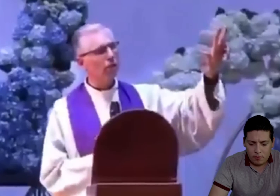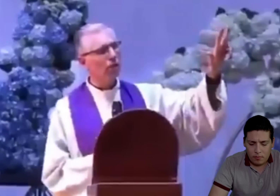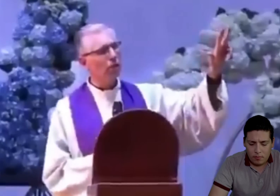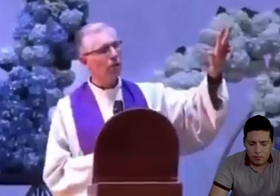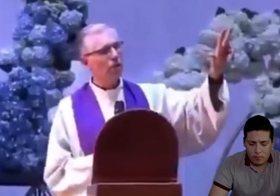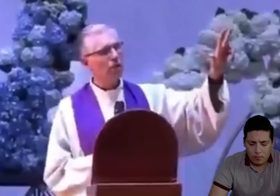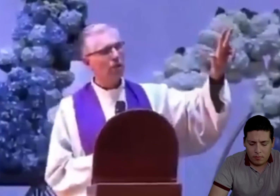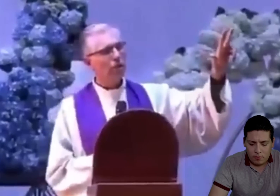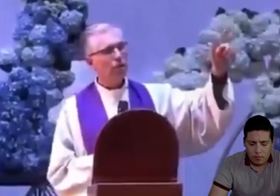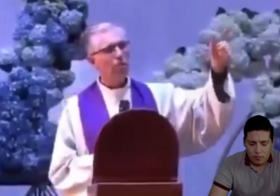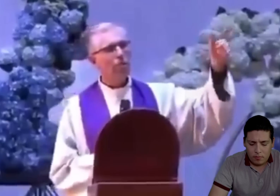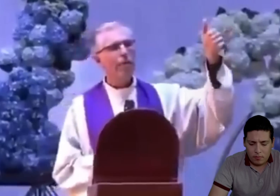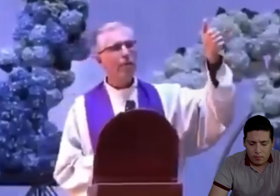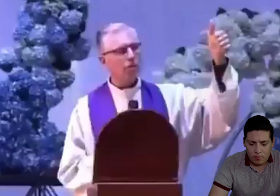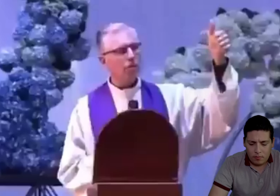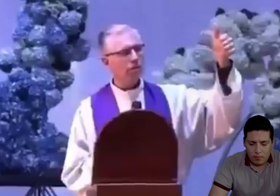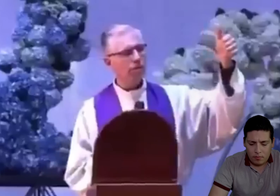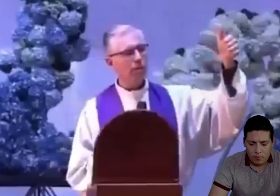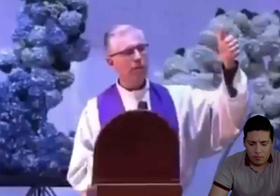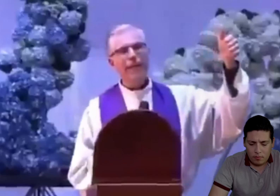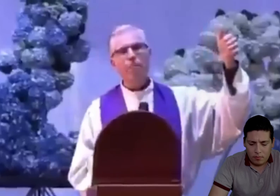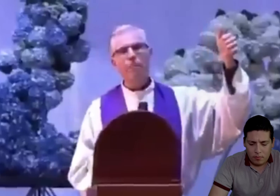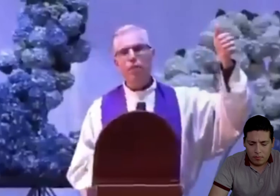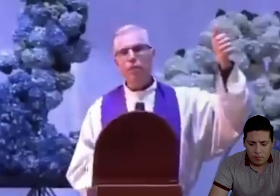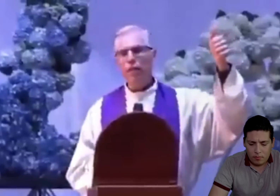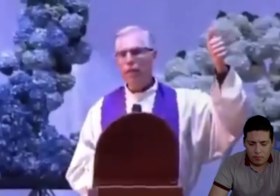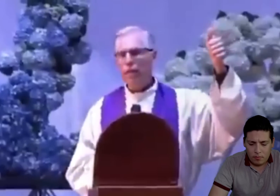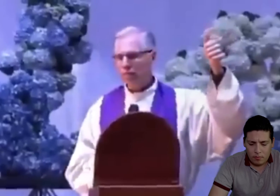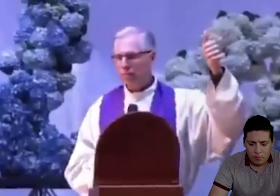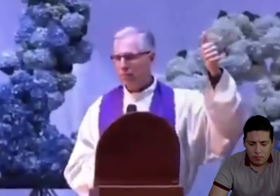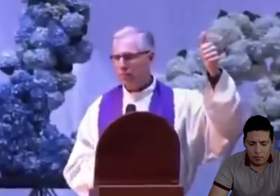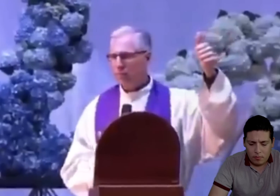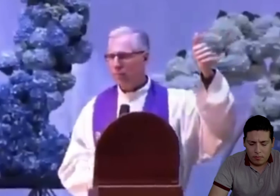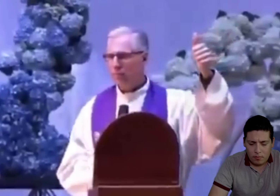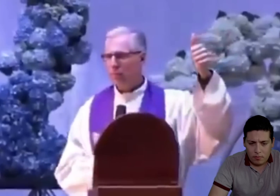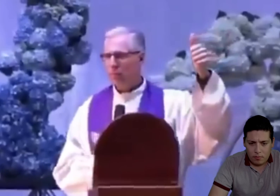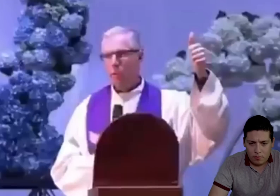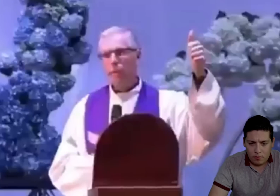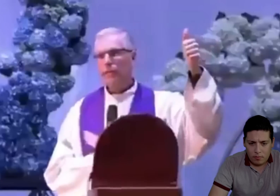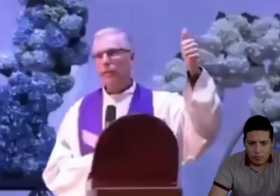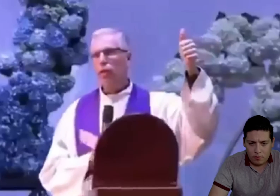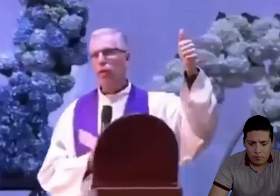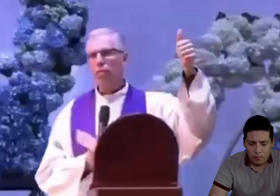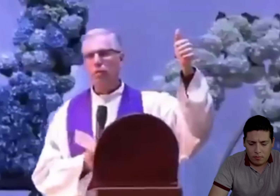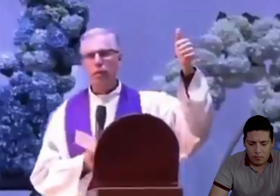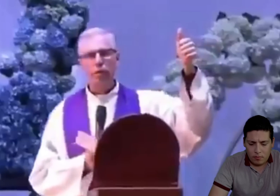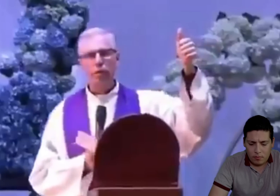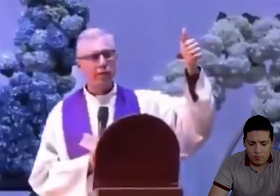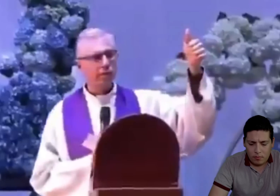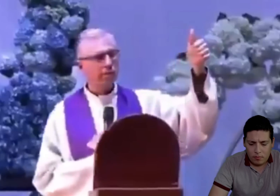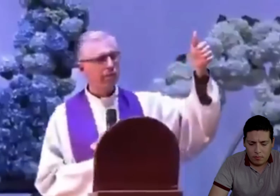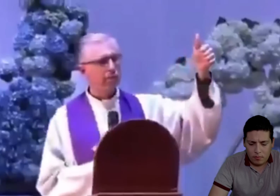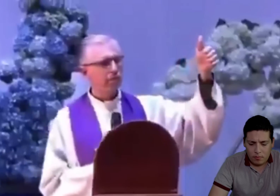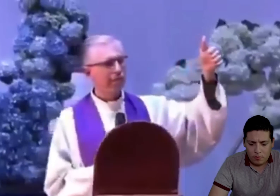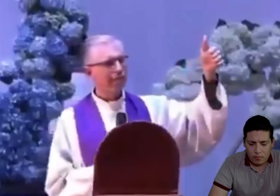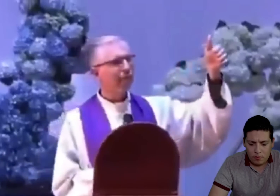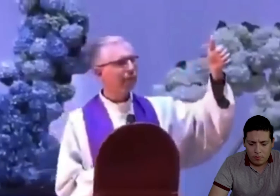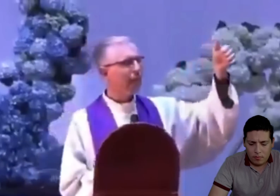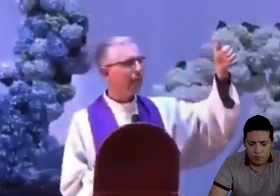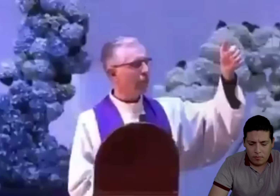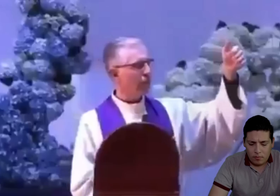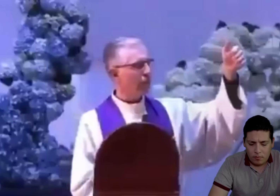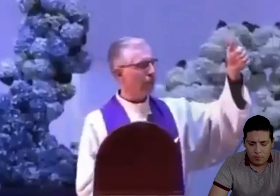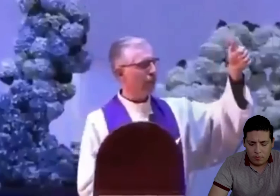los menciono. Primero, la masonería. No me digas que en Colombia no hay masones.